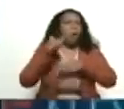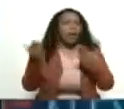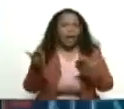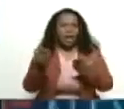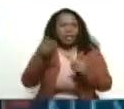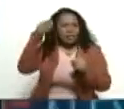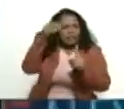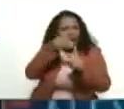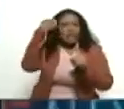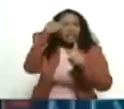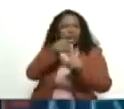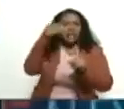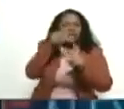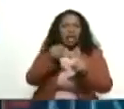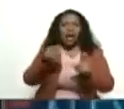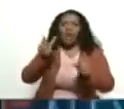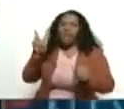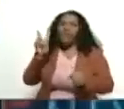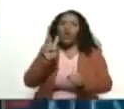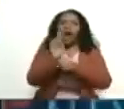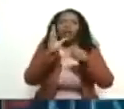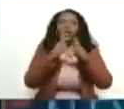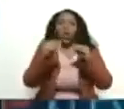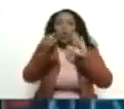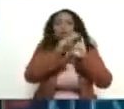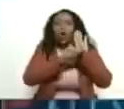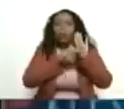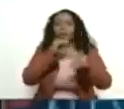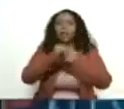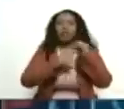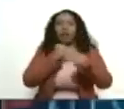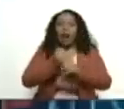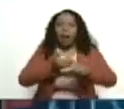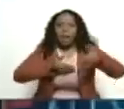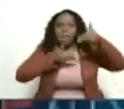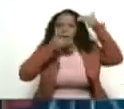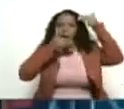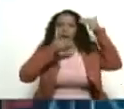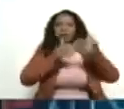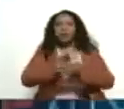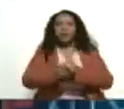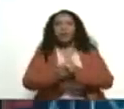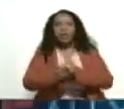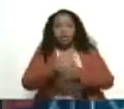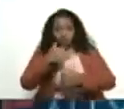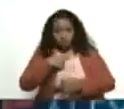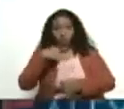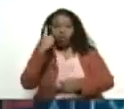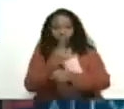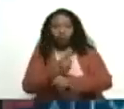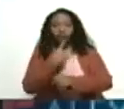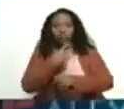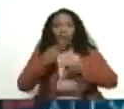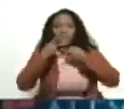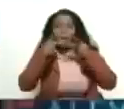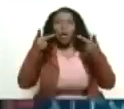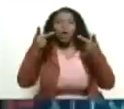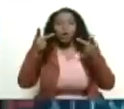de todas las normativas internacionales en el secuestro de Alex Saab? Y debo decir aquí una